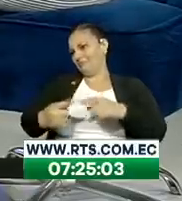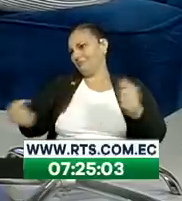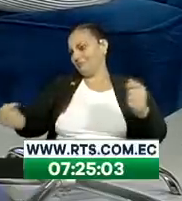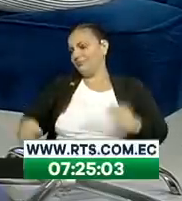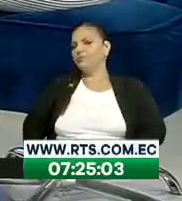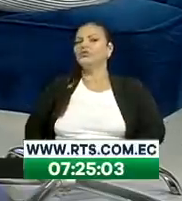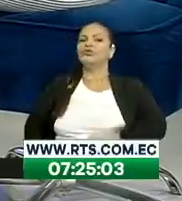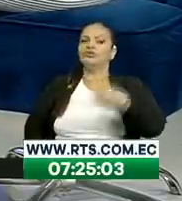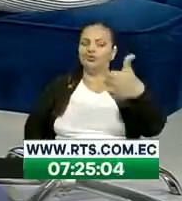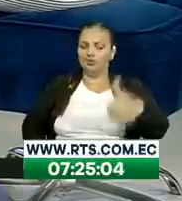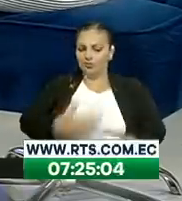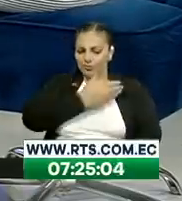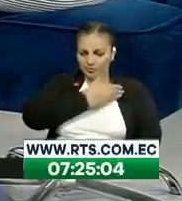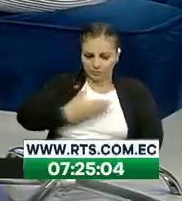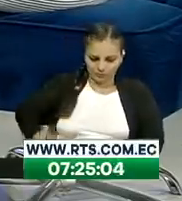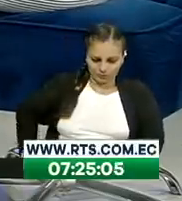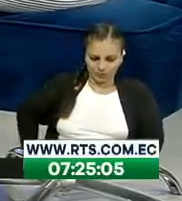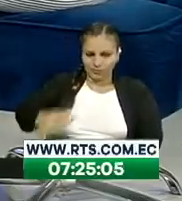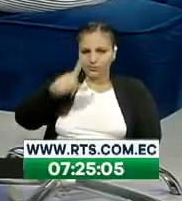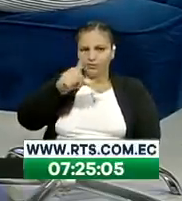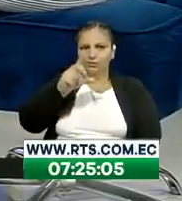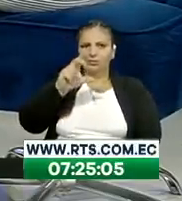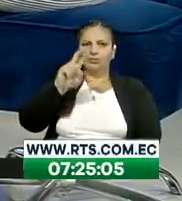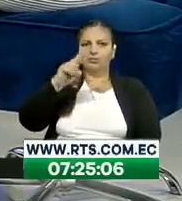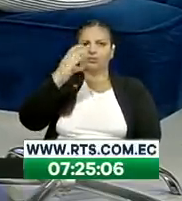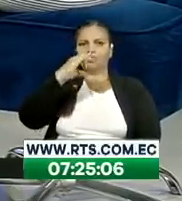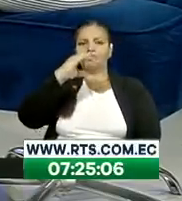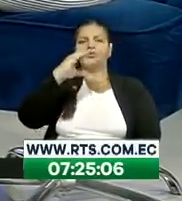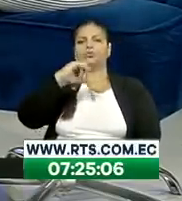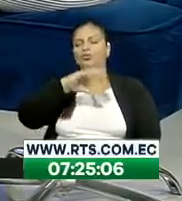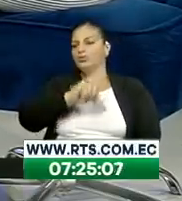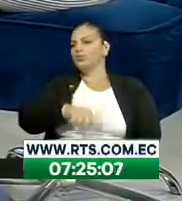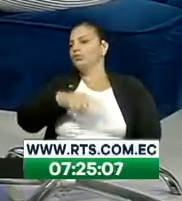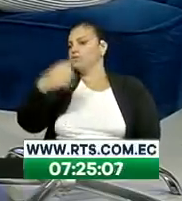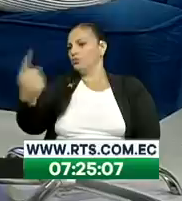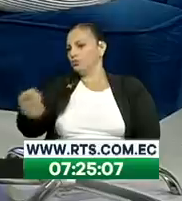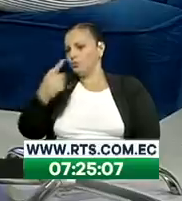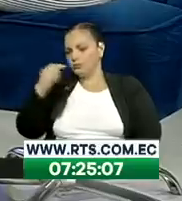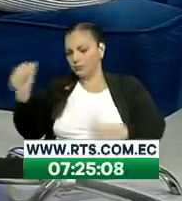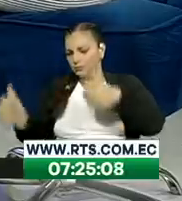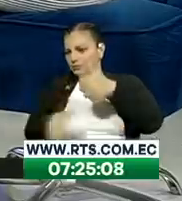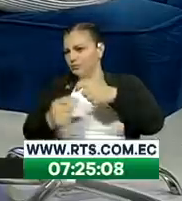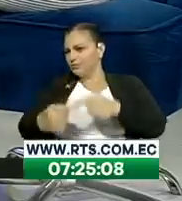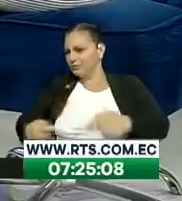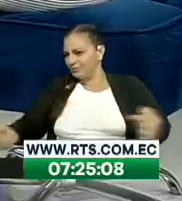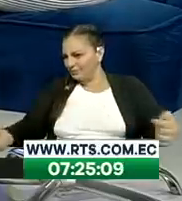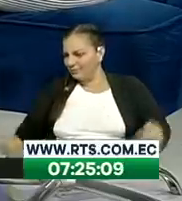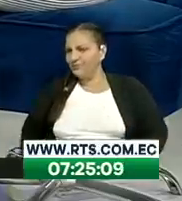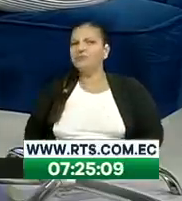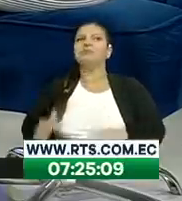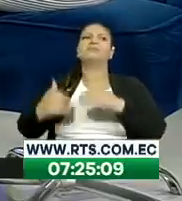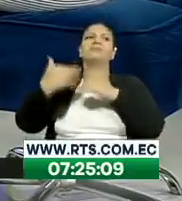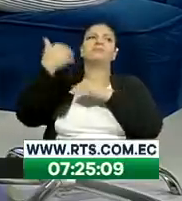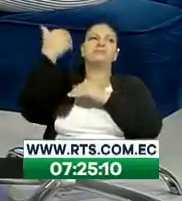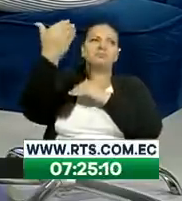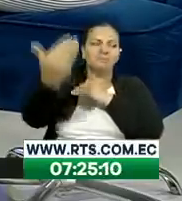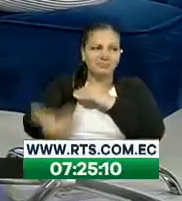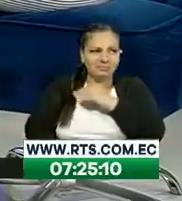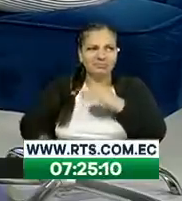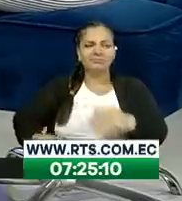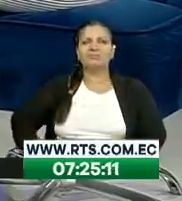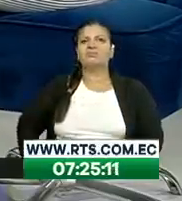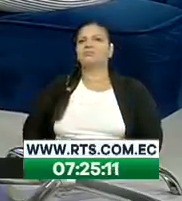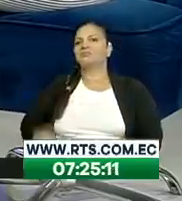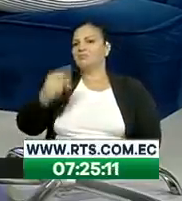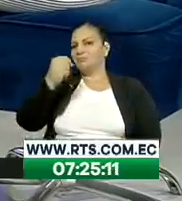Alfredo Palacios. Recordemos el caso de don Yamín Maguad y Gustavo Noboa. Y ahora dos que se caen por escándalos que el país ya